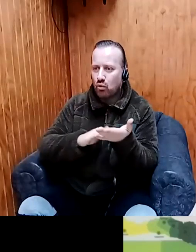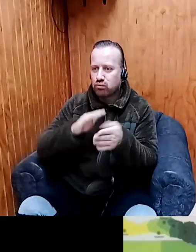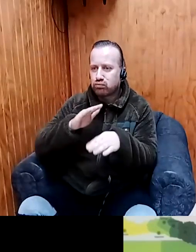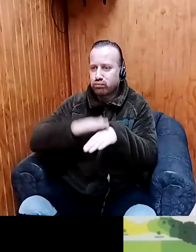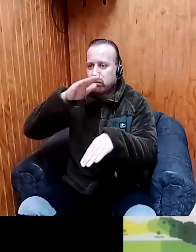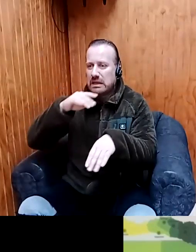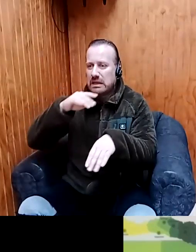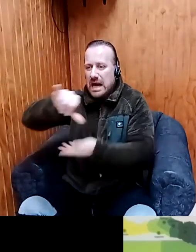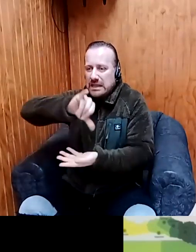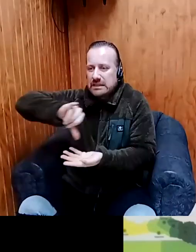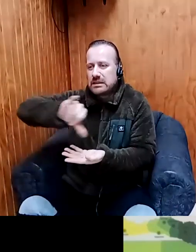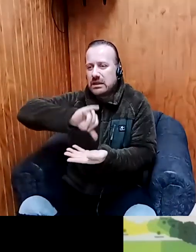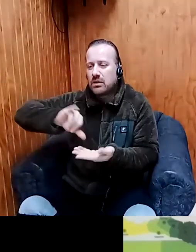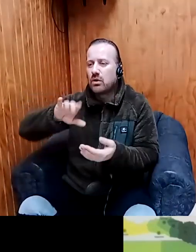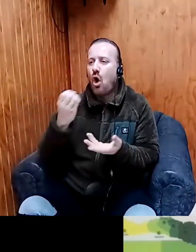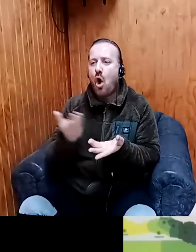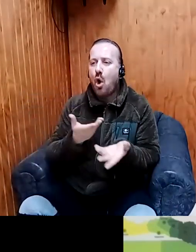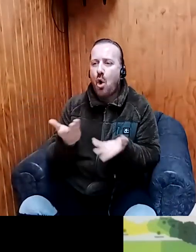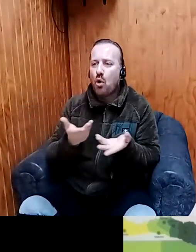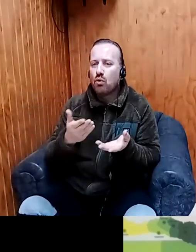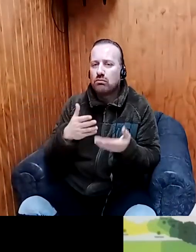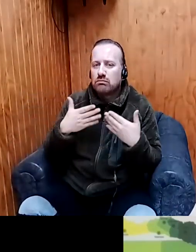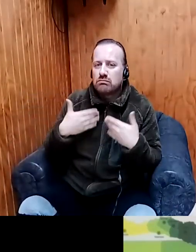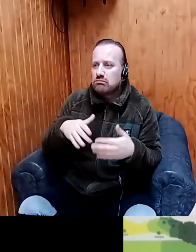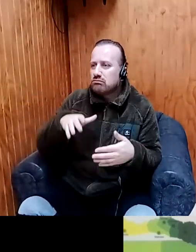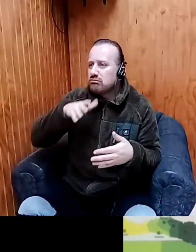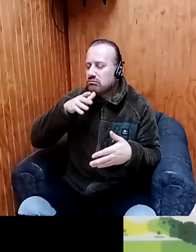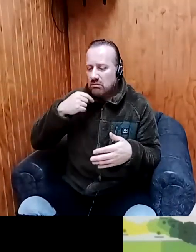se llama el orgánulo que pertenece a no sé qué célula